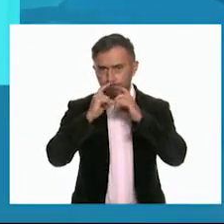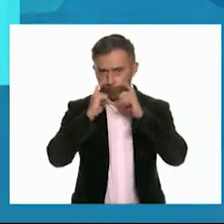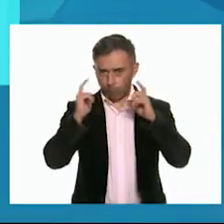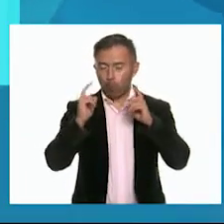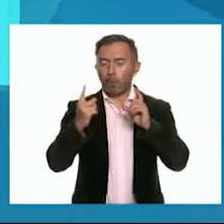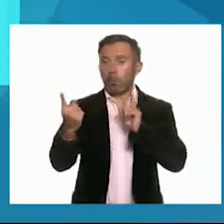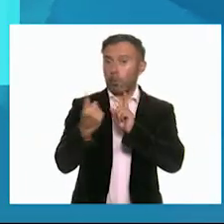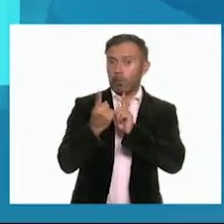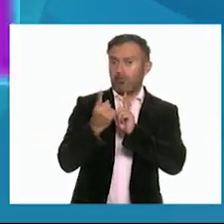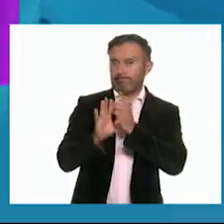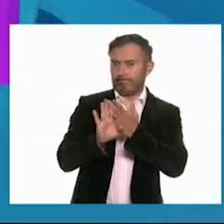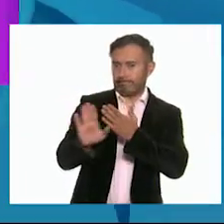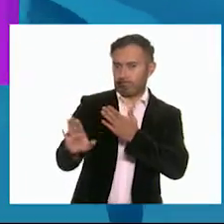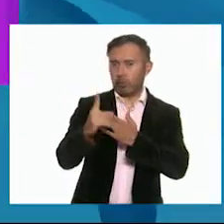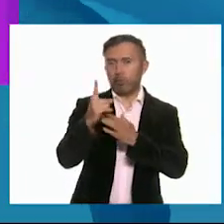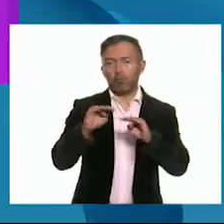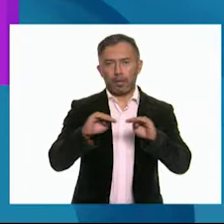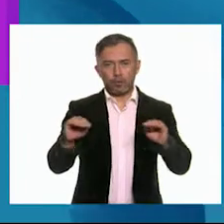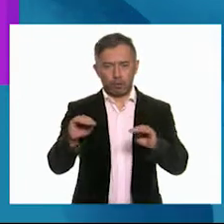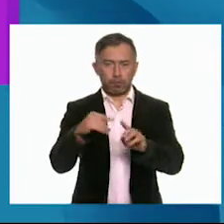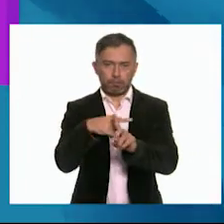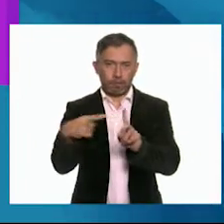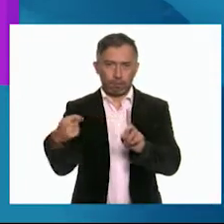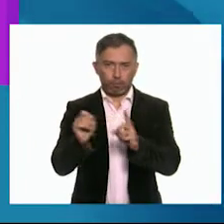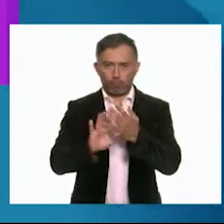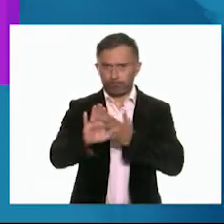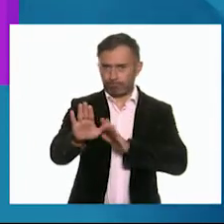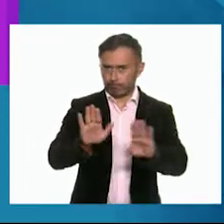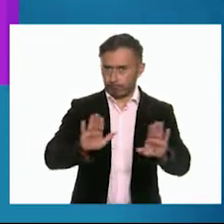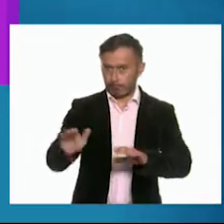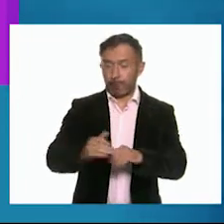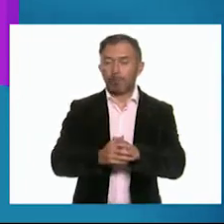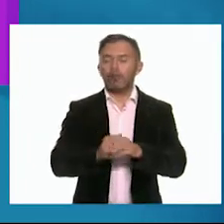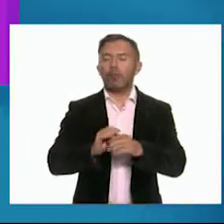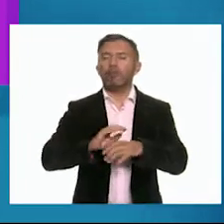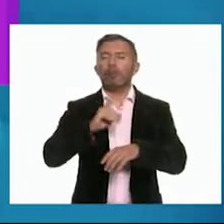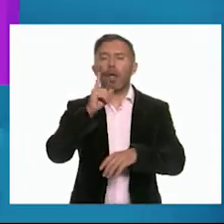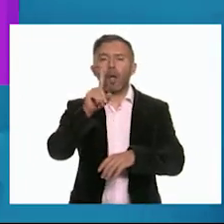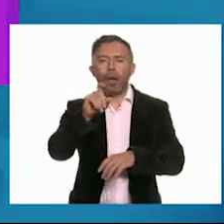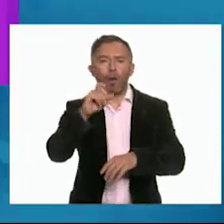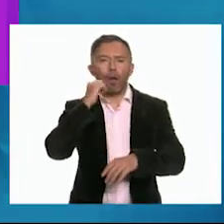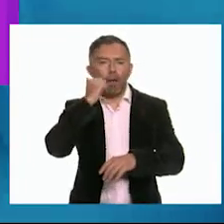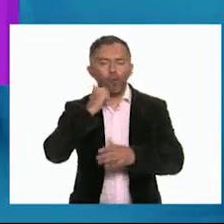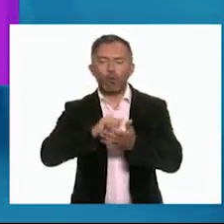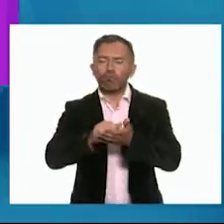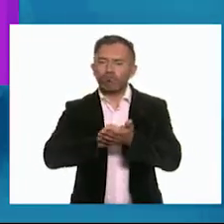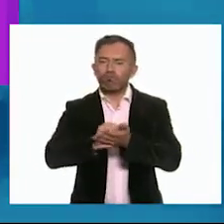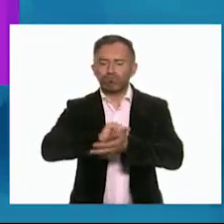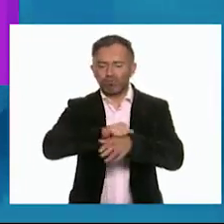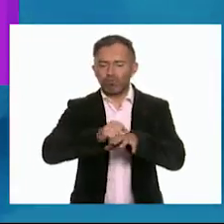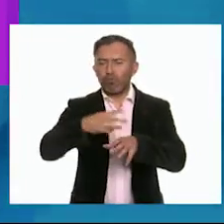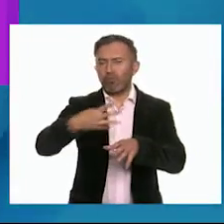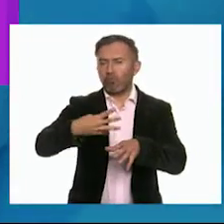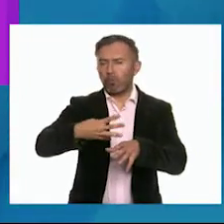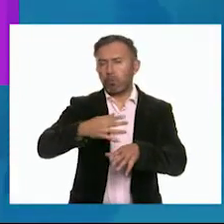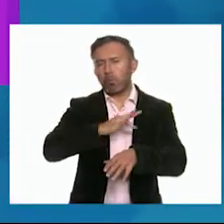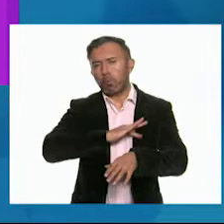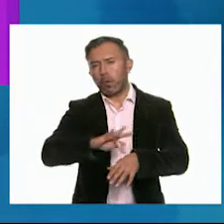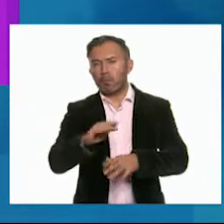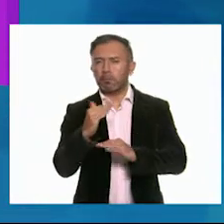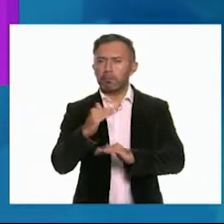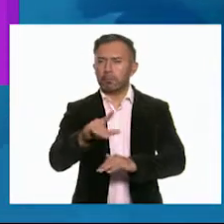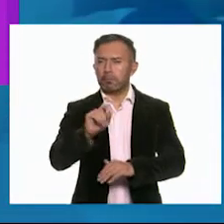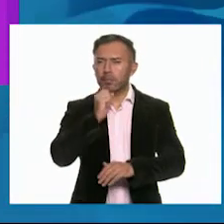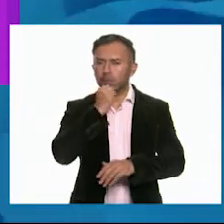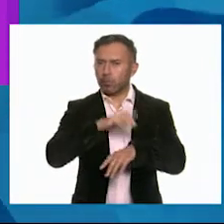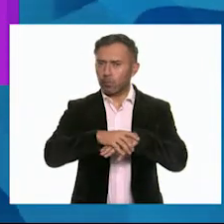1,5 metros entre tú y los demás. Lávate las manos muy seguido con agua y jabón por lo menos durante 20 segundos o